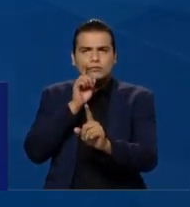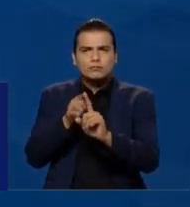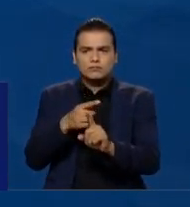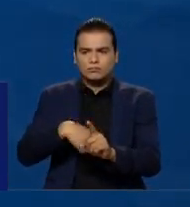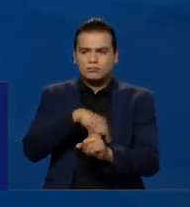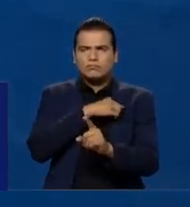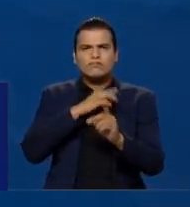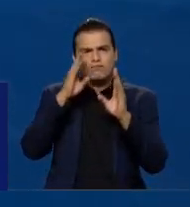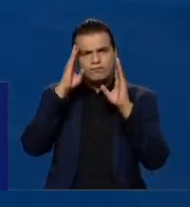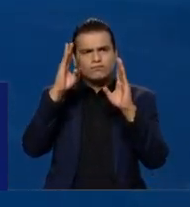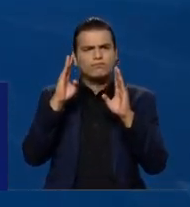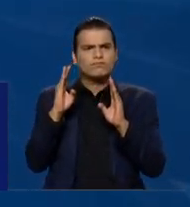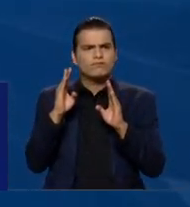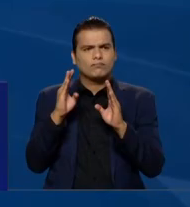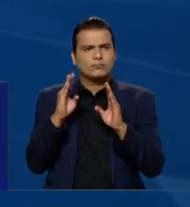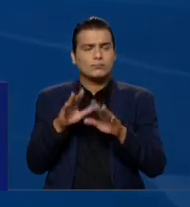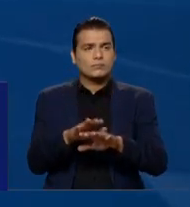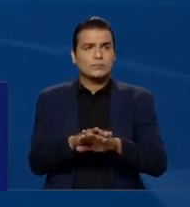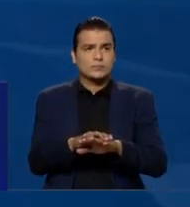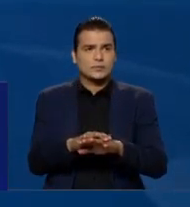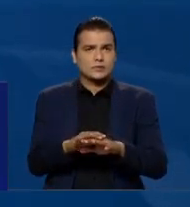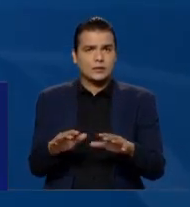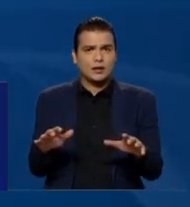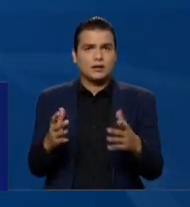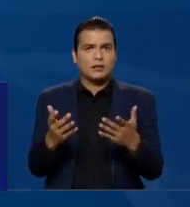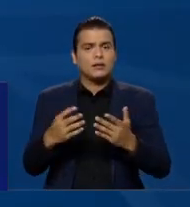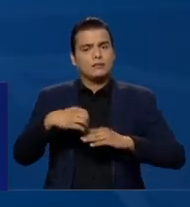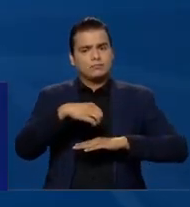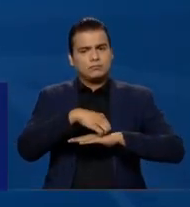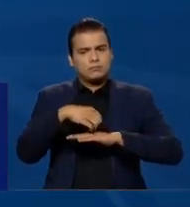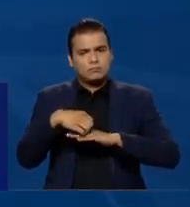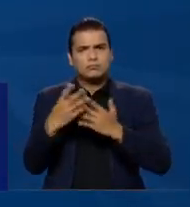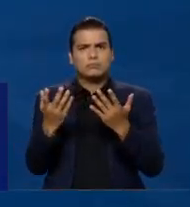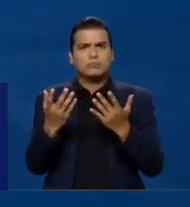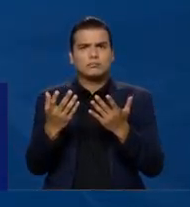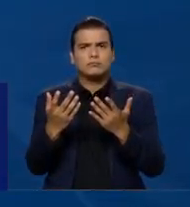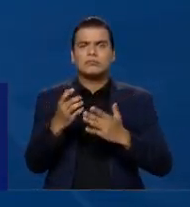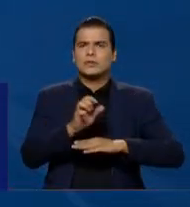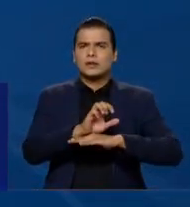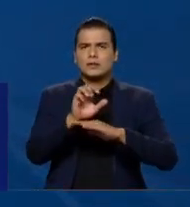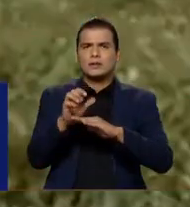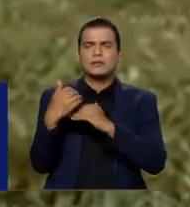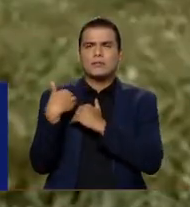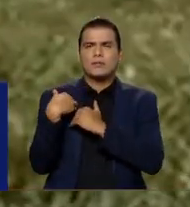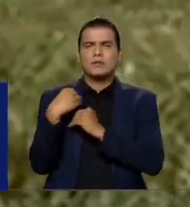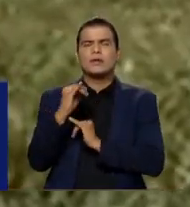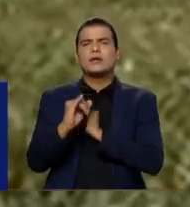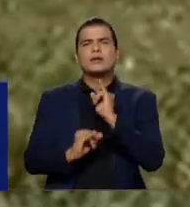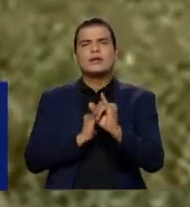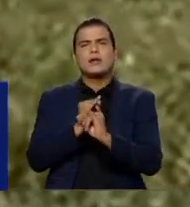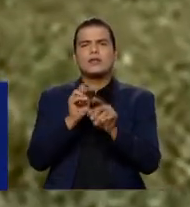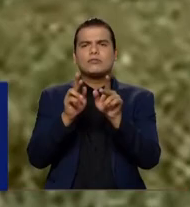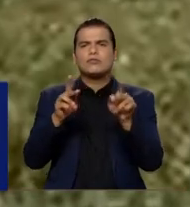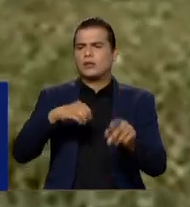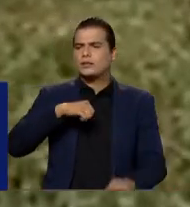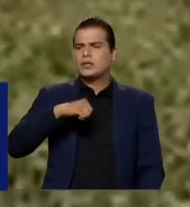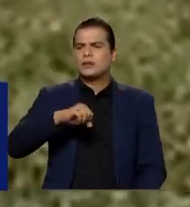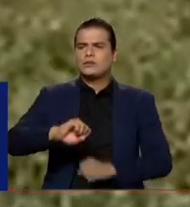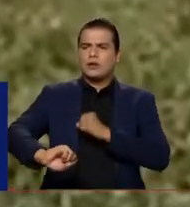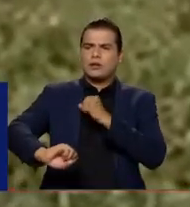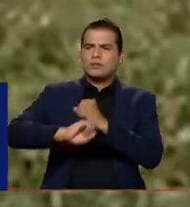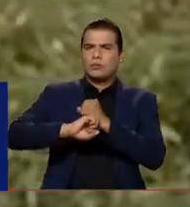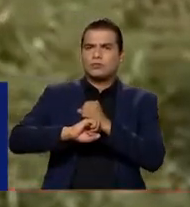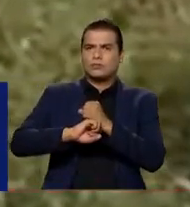voceros, a los organismos y organizaciones defensoras de derechos humanos nacionales e internacionales, para que en